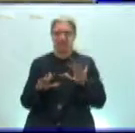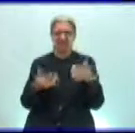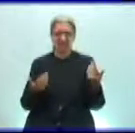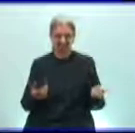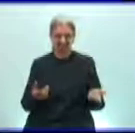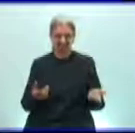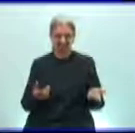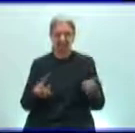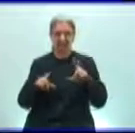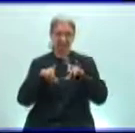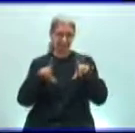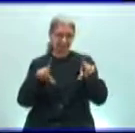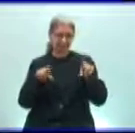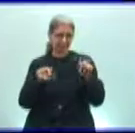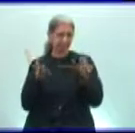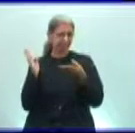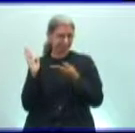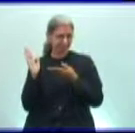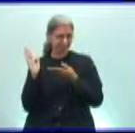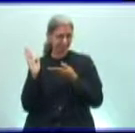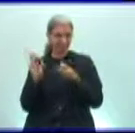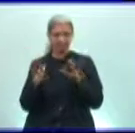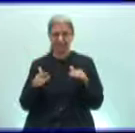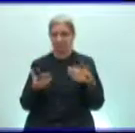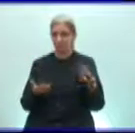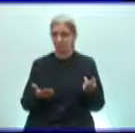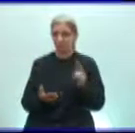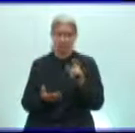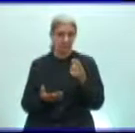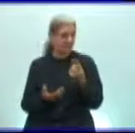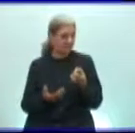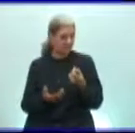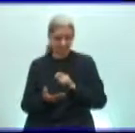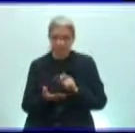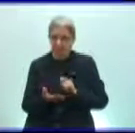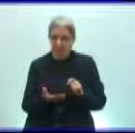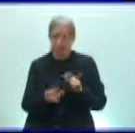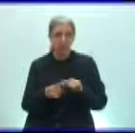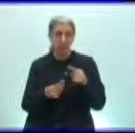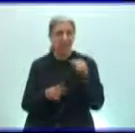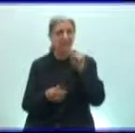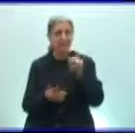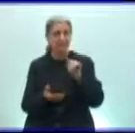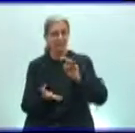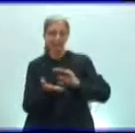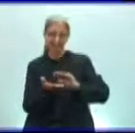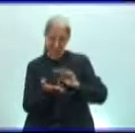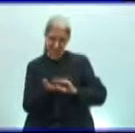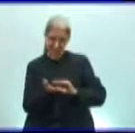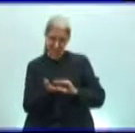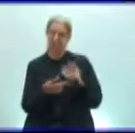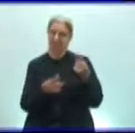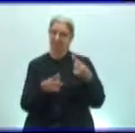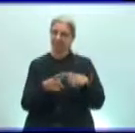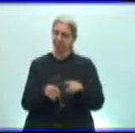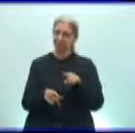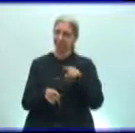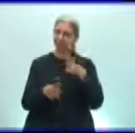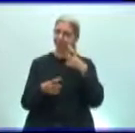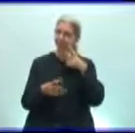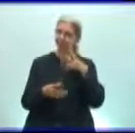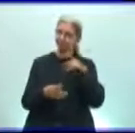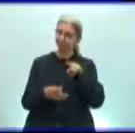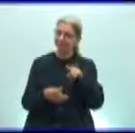las ecuaciones fraccionarias. No es necesario que lo copien. Yo voy a hacer énfasis en algunas cosas, pero le llamo la